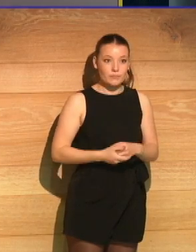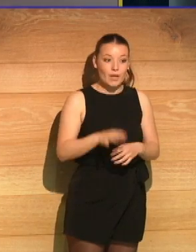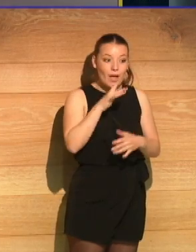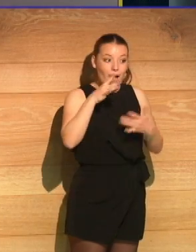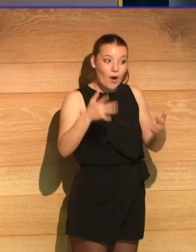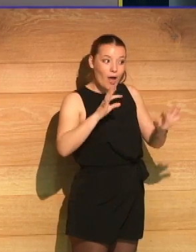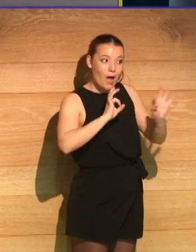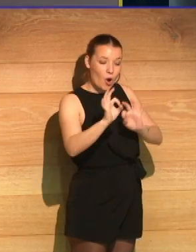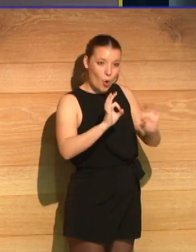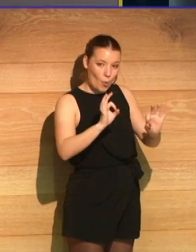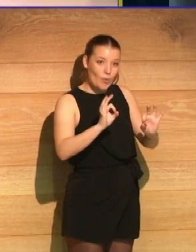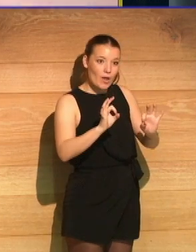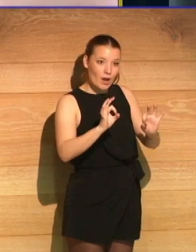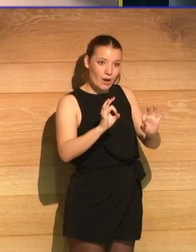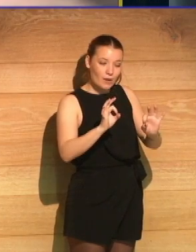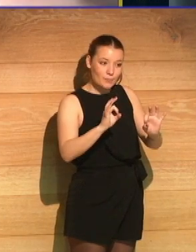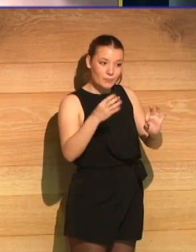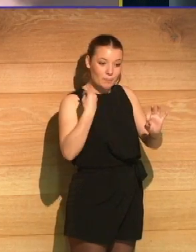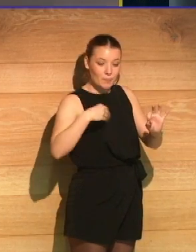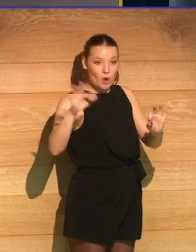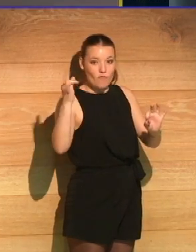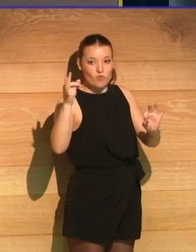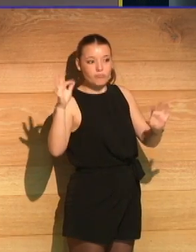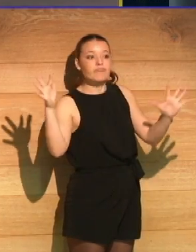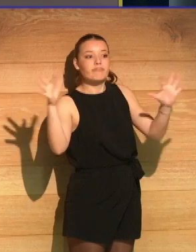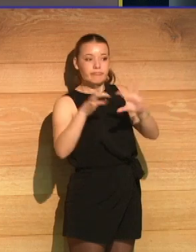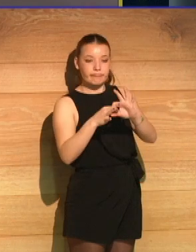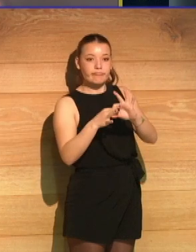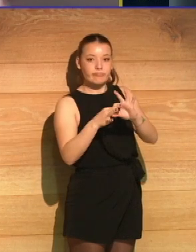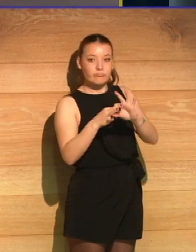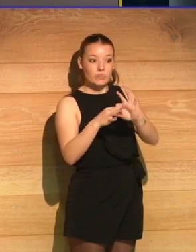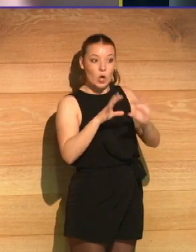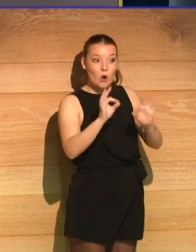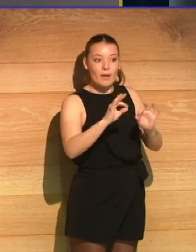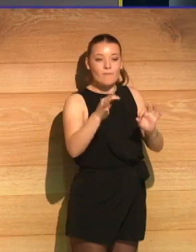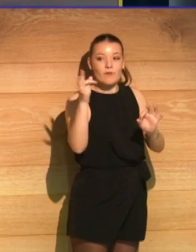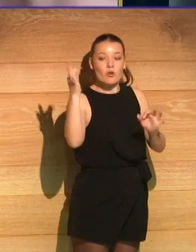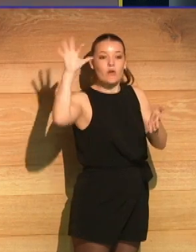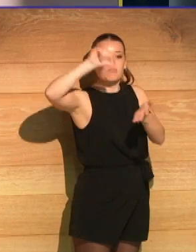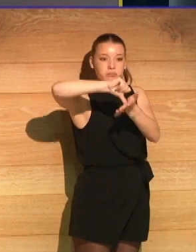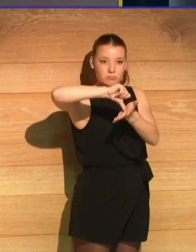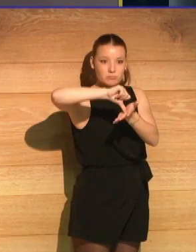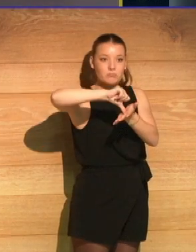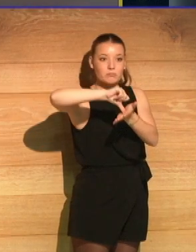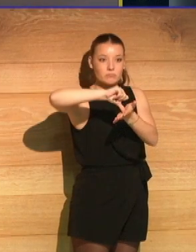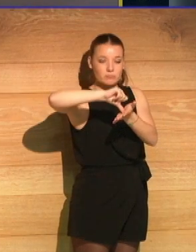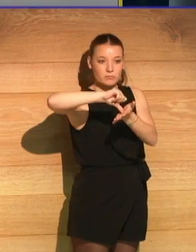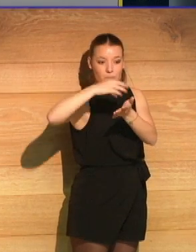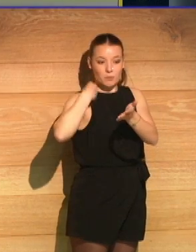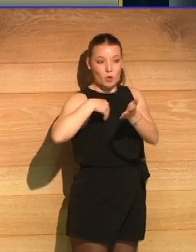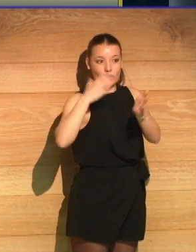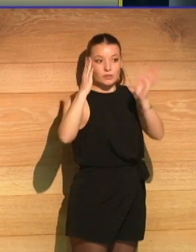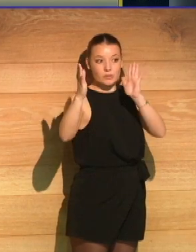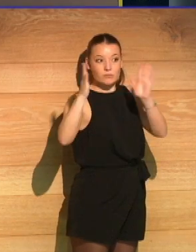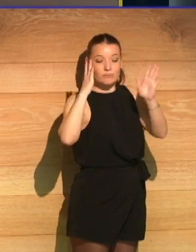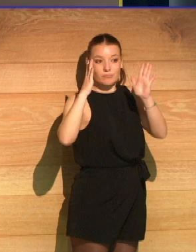obra que va mucho más con Buckminster Fuller en el centro y la situación que nosotros estamos viviendo hoy en